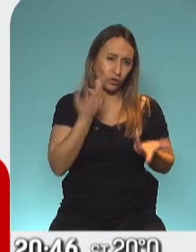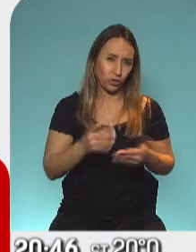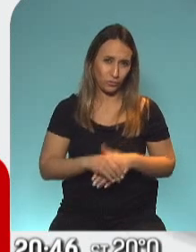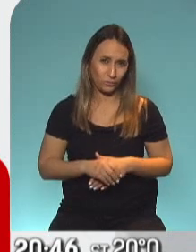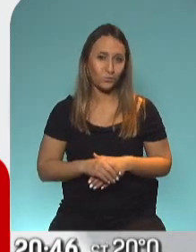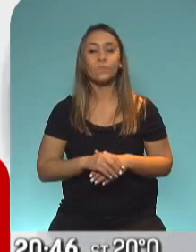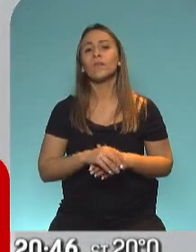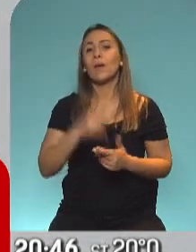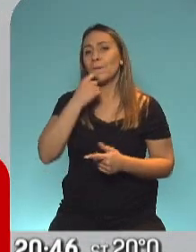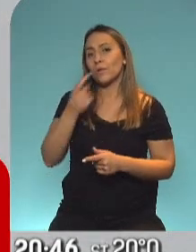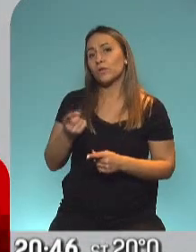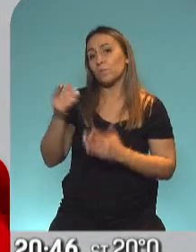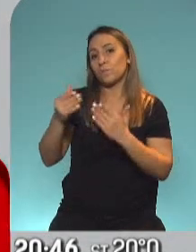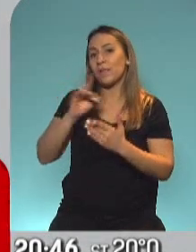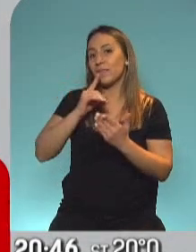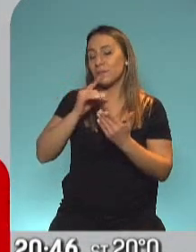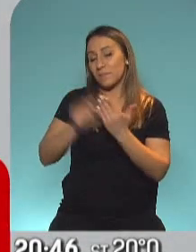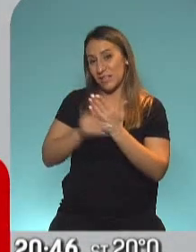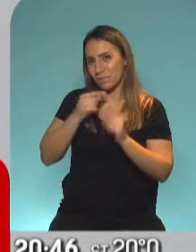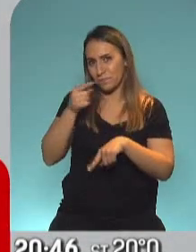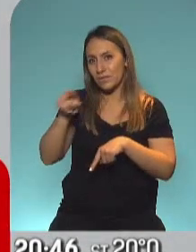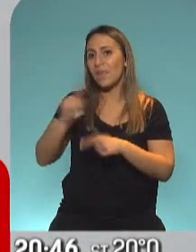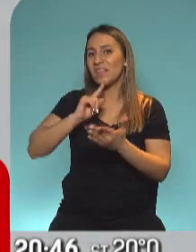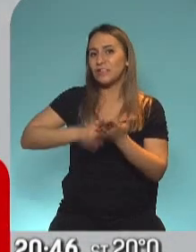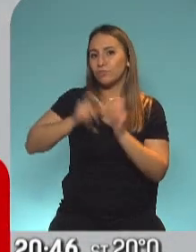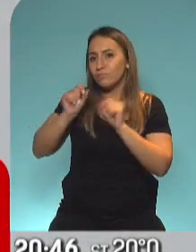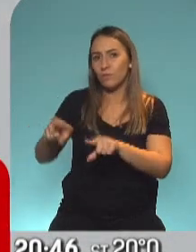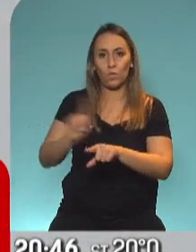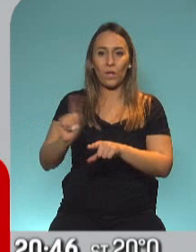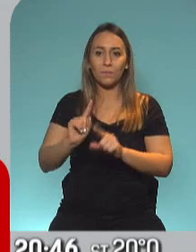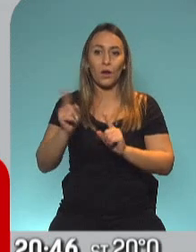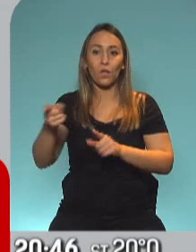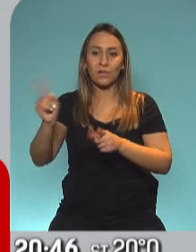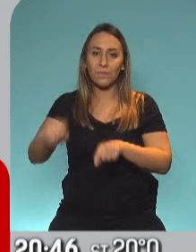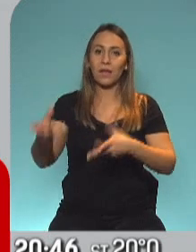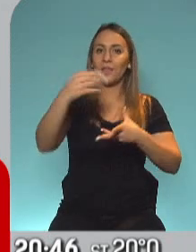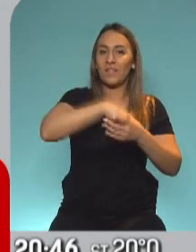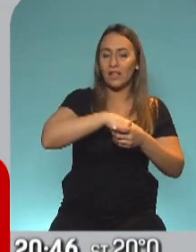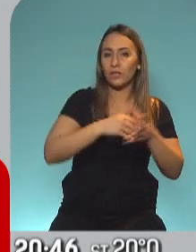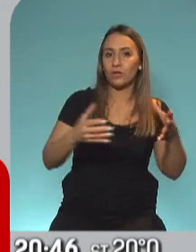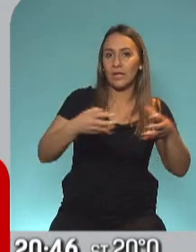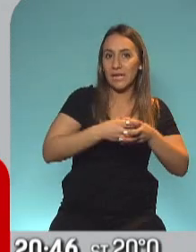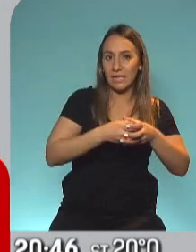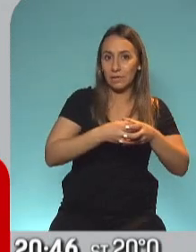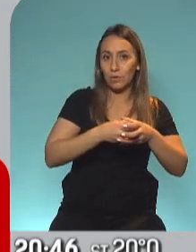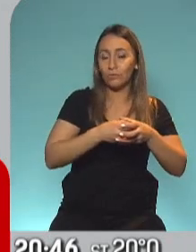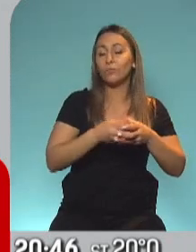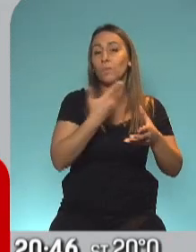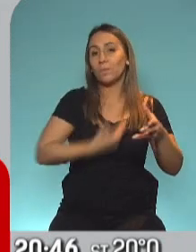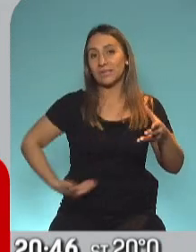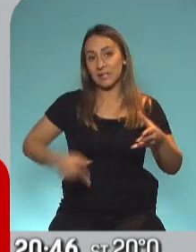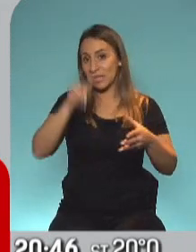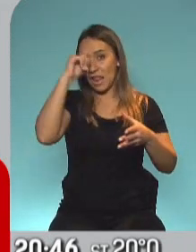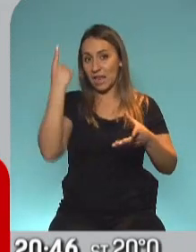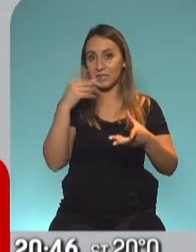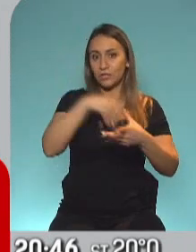suya la decisión, naturalmente, pero sí es parte usted de un gabinete cuya punta el presidente de la Nación